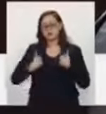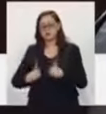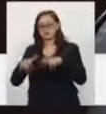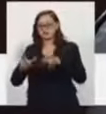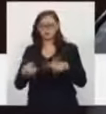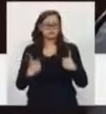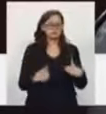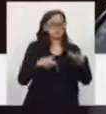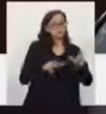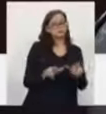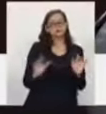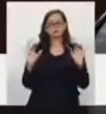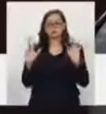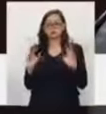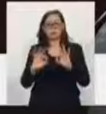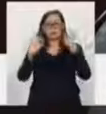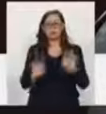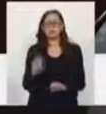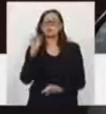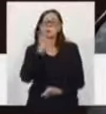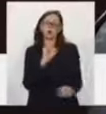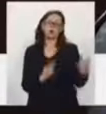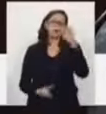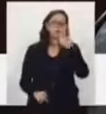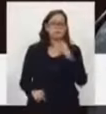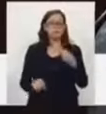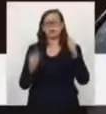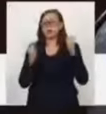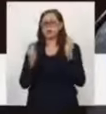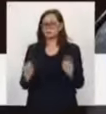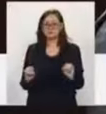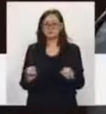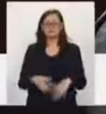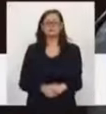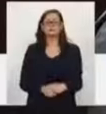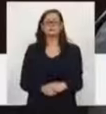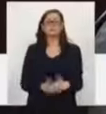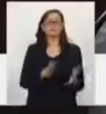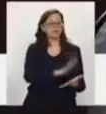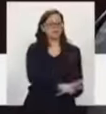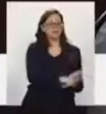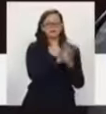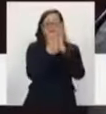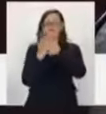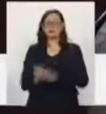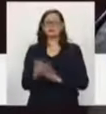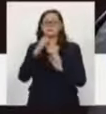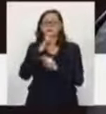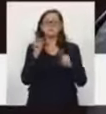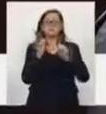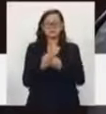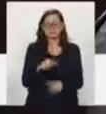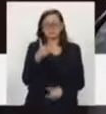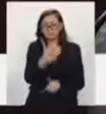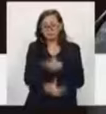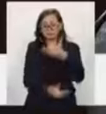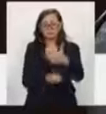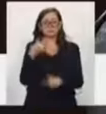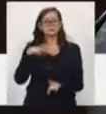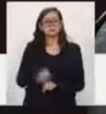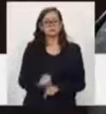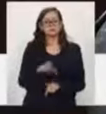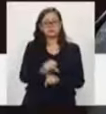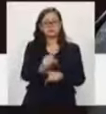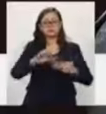representación 50-50 de mujeres y hombres. Esta evolución, además, implica seguir avanzando hacia la consolidación